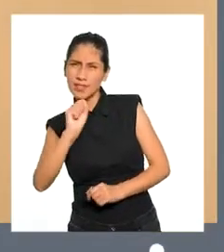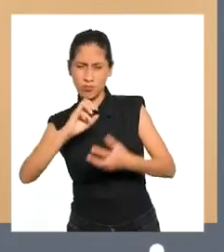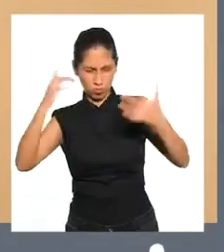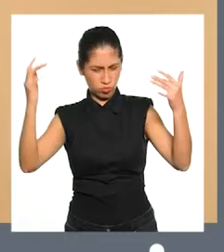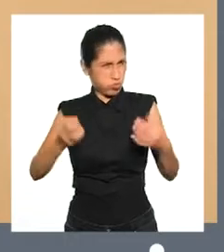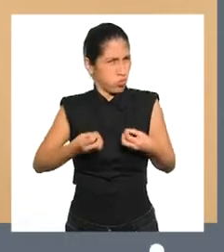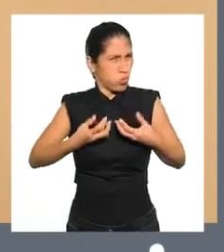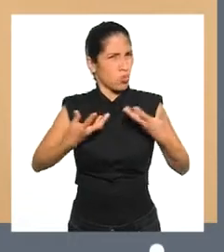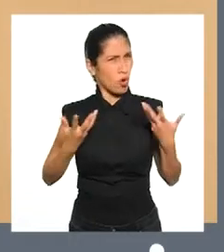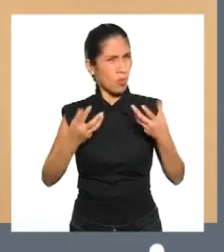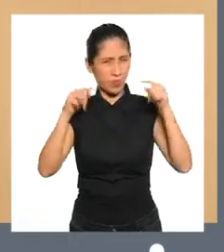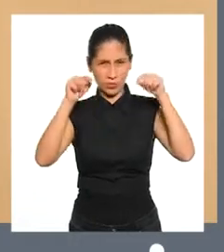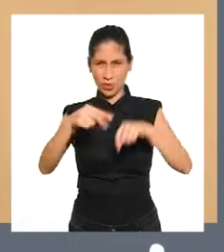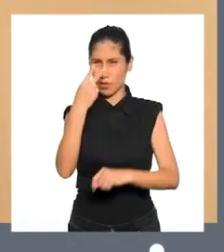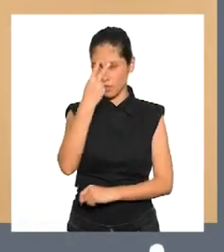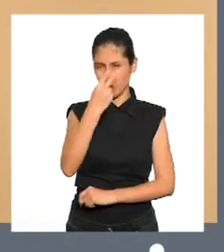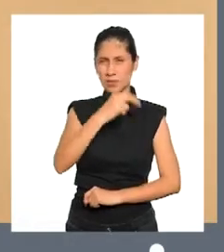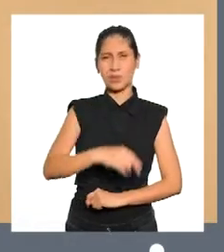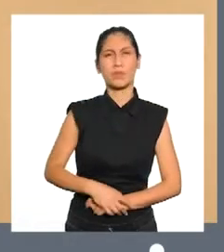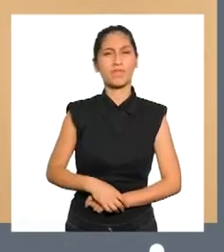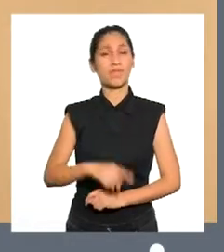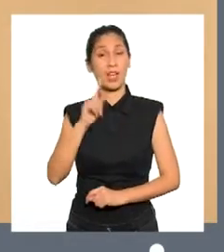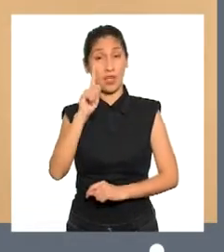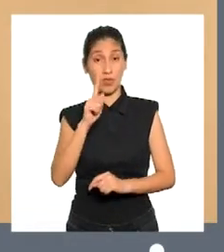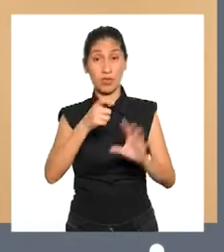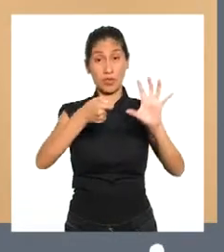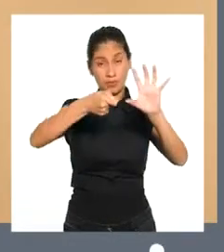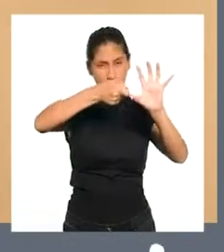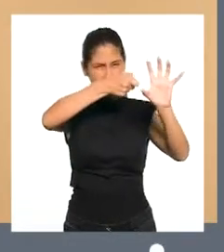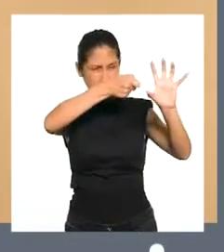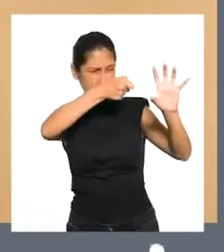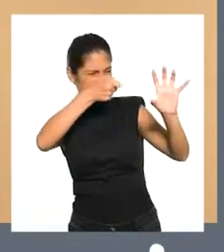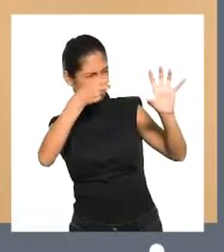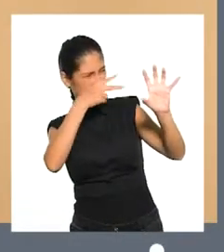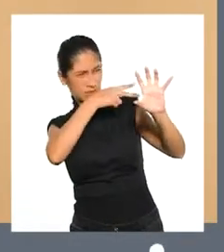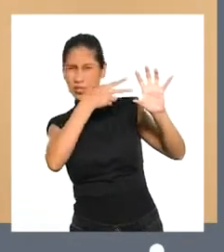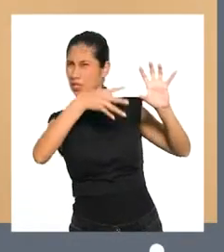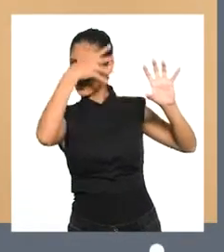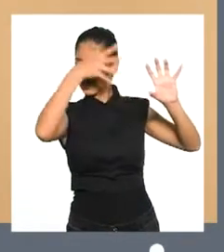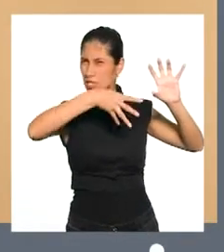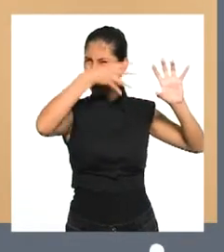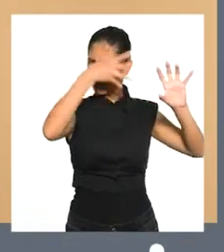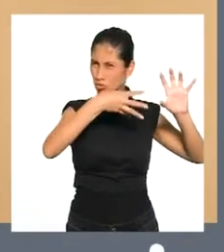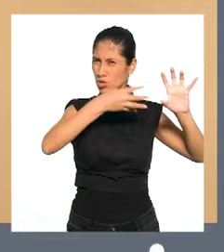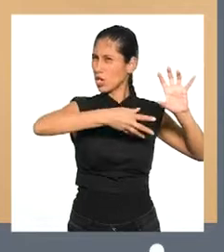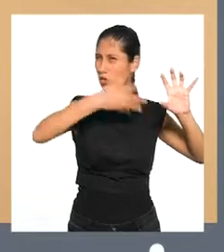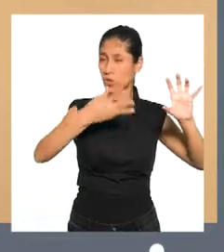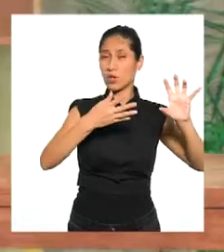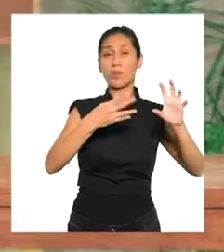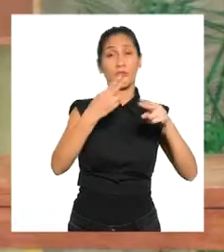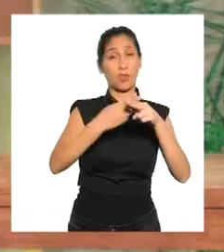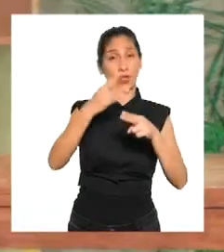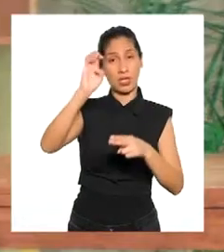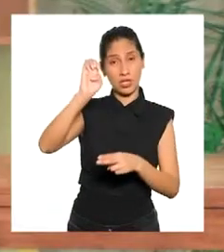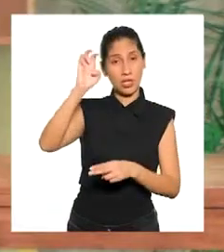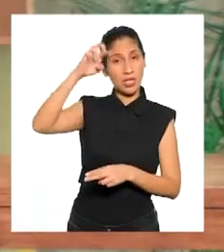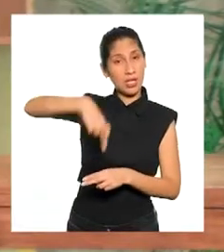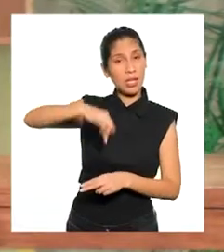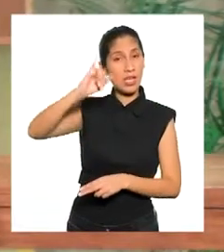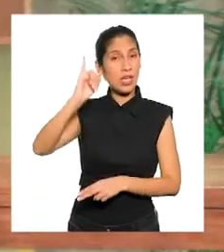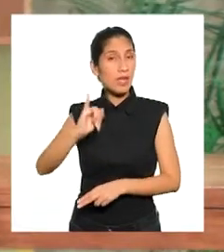Solo agregaría que existe una ciencia que estudia todo eso y se llama epigenética. ¿La